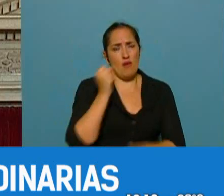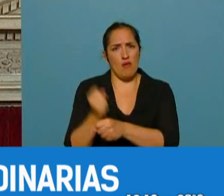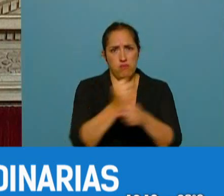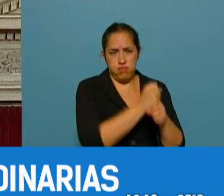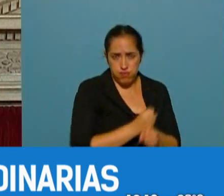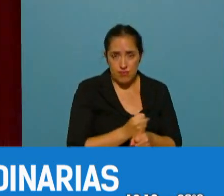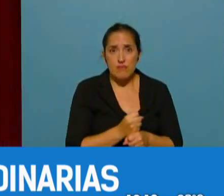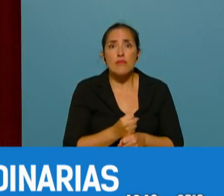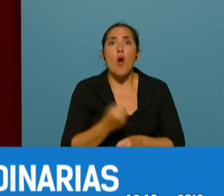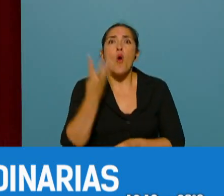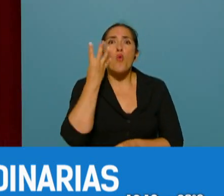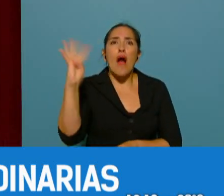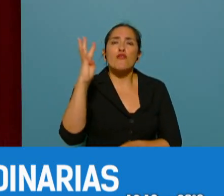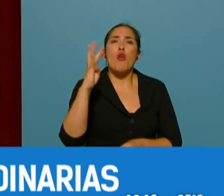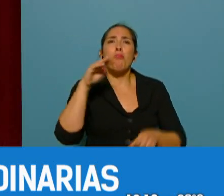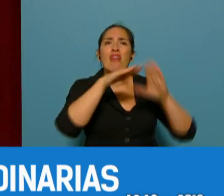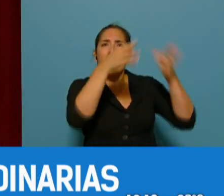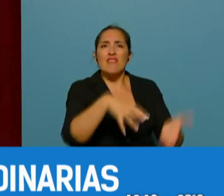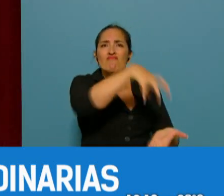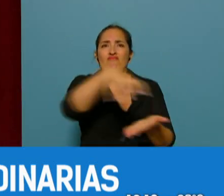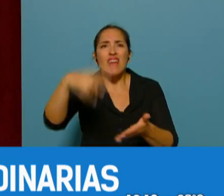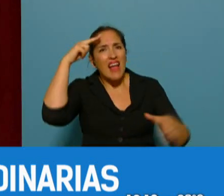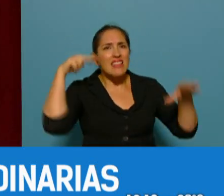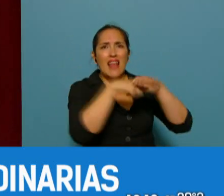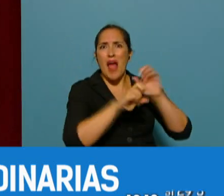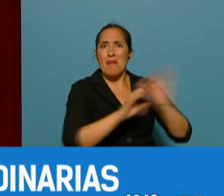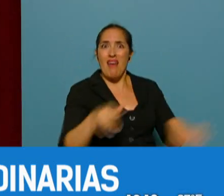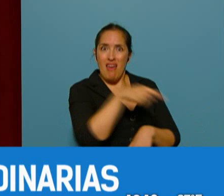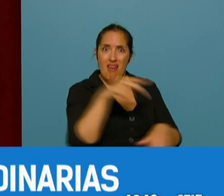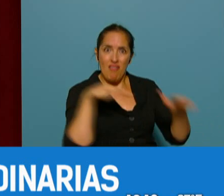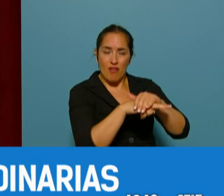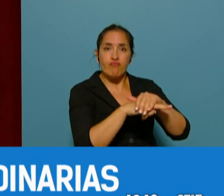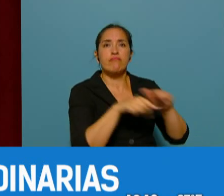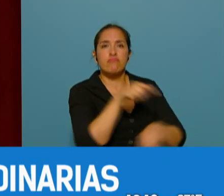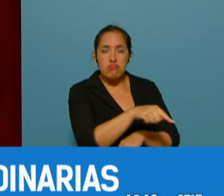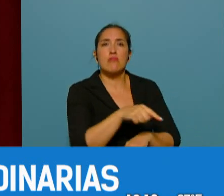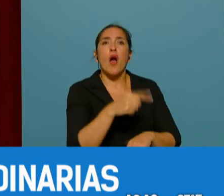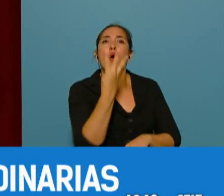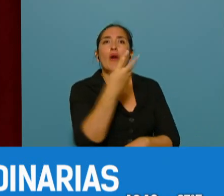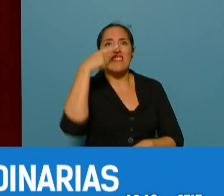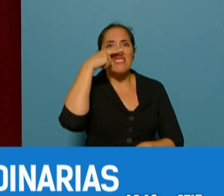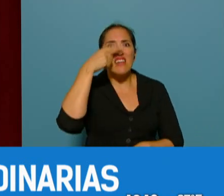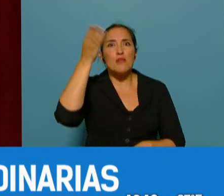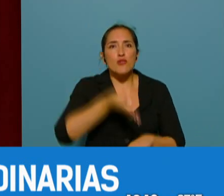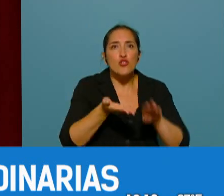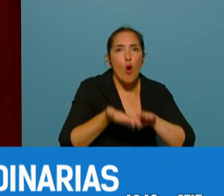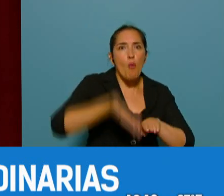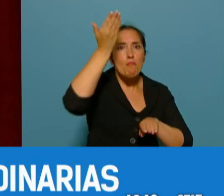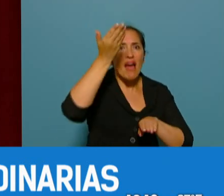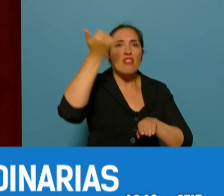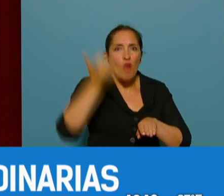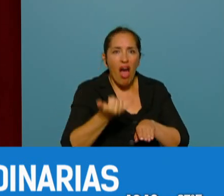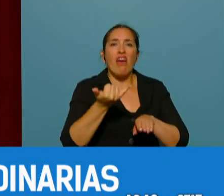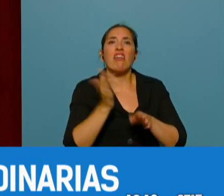Incorporamos más de 4.000 unidades de terapia intensiva, que implicó un aumento del 47% en la capacidad